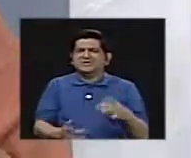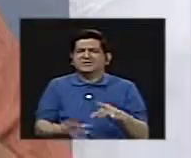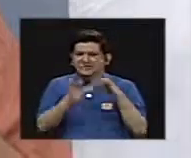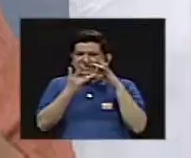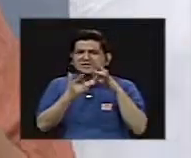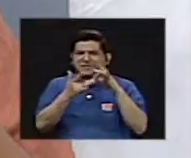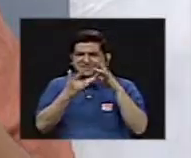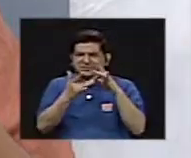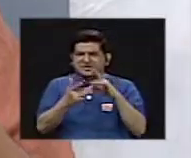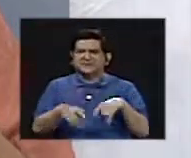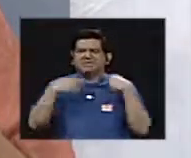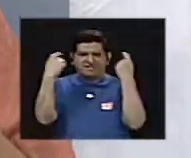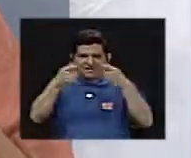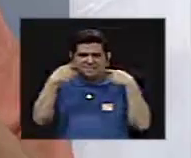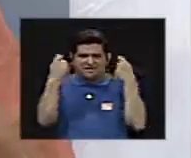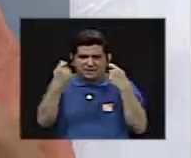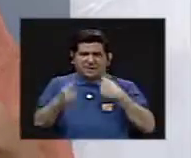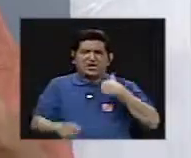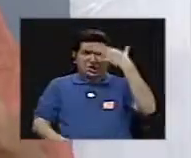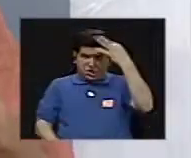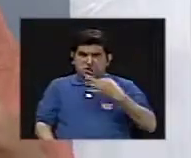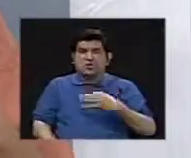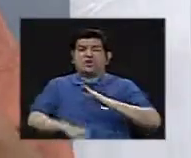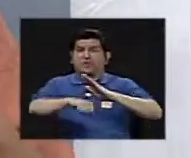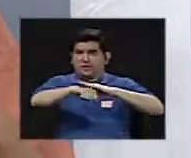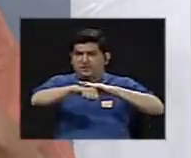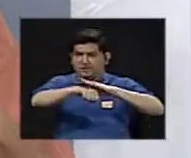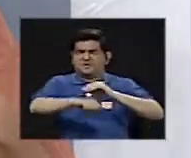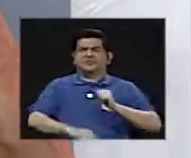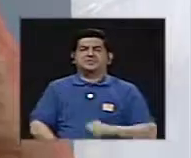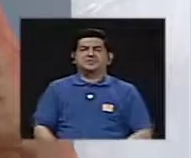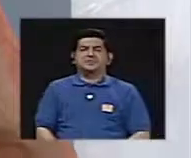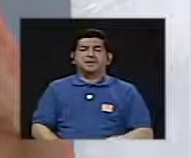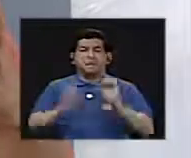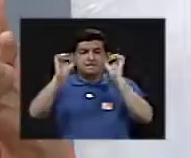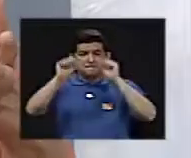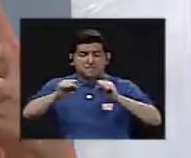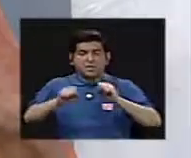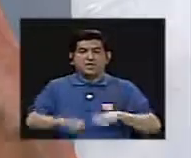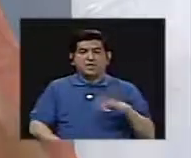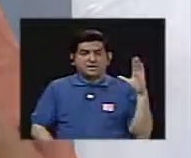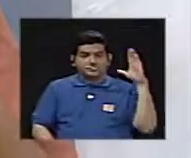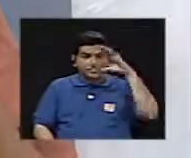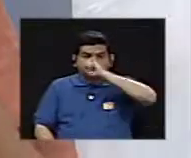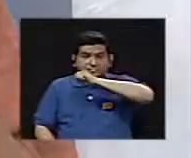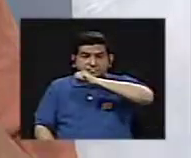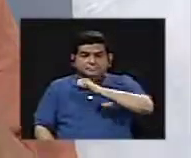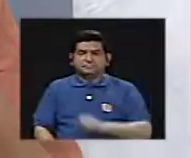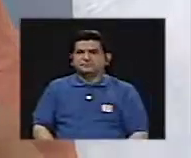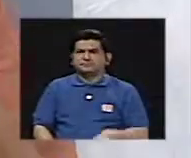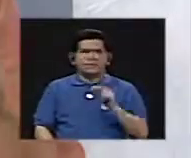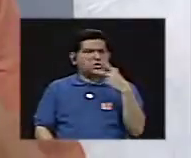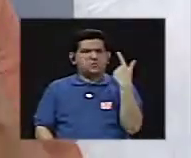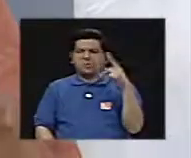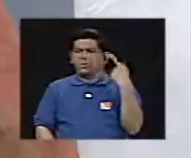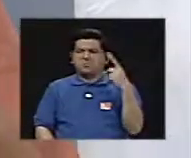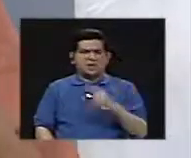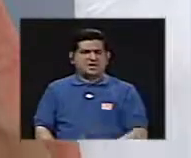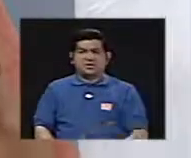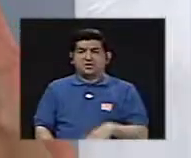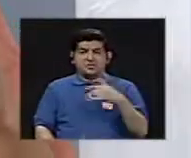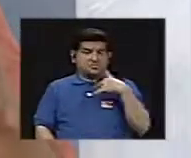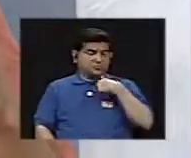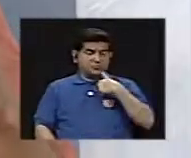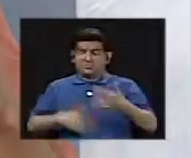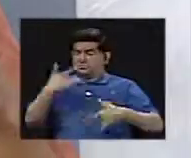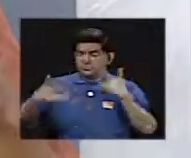particular de esta celebración que yo creo que es la que permite eso, de llegar ahí y descubrir esto no está en peligro, o sea, por lo menos sentí que